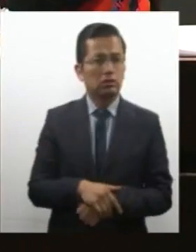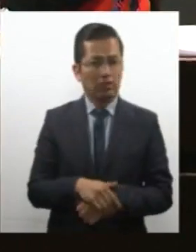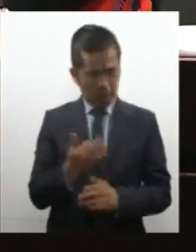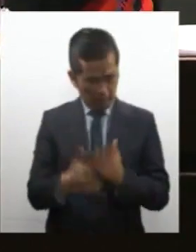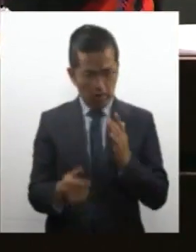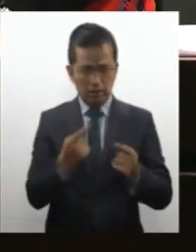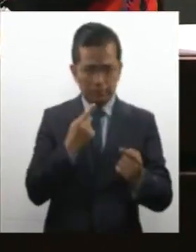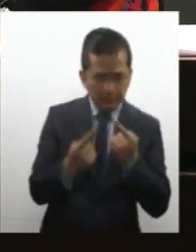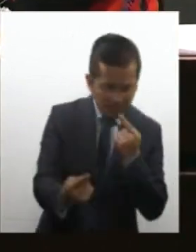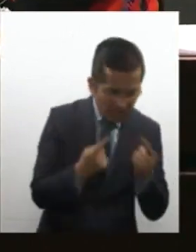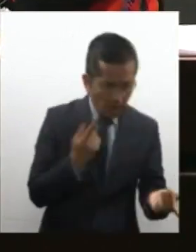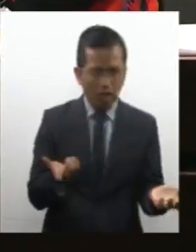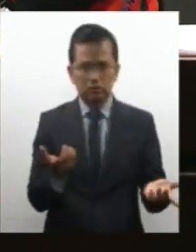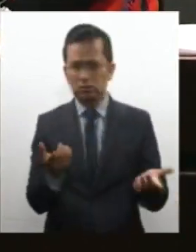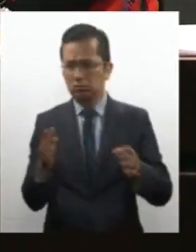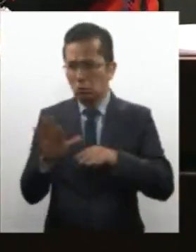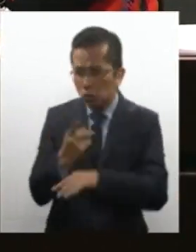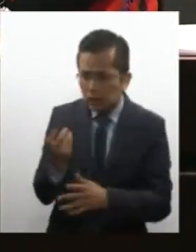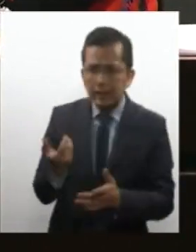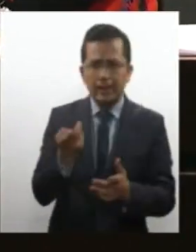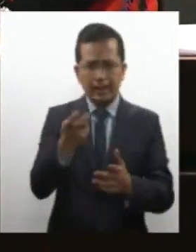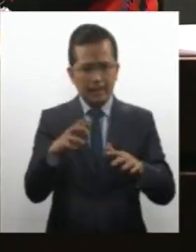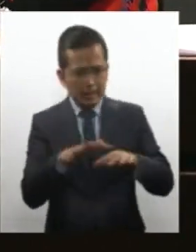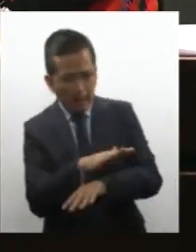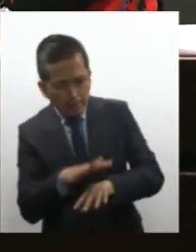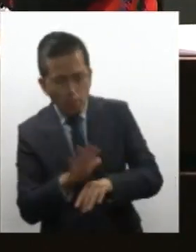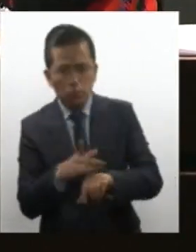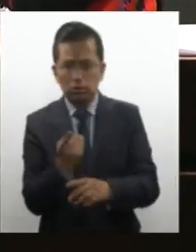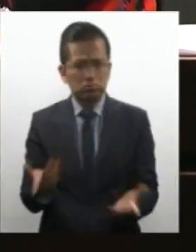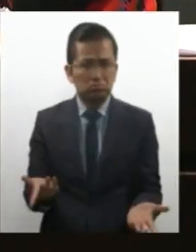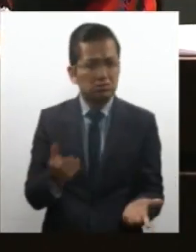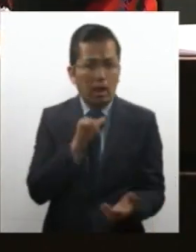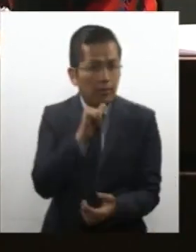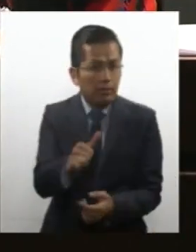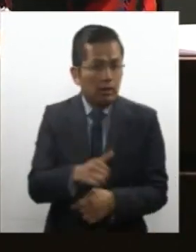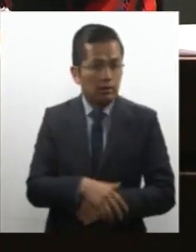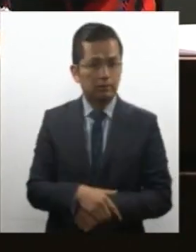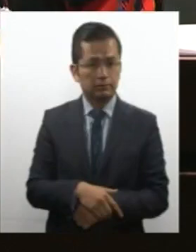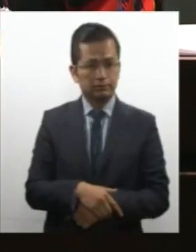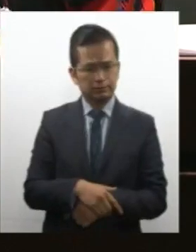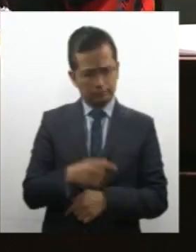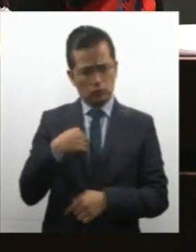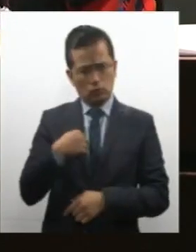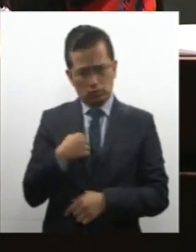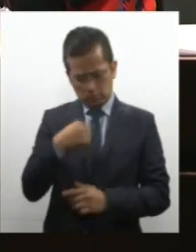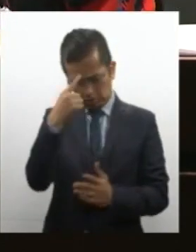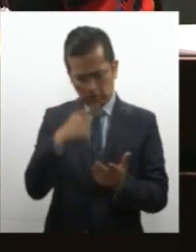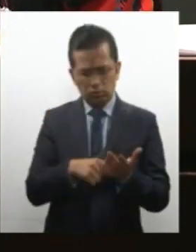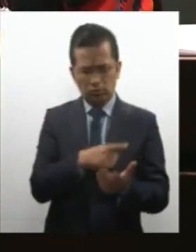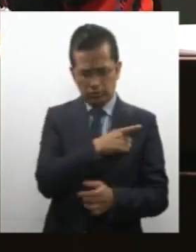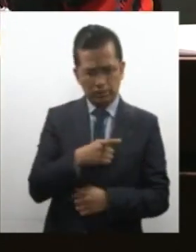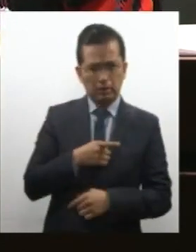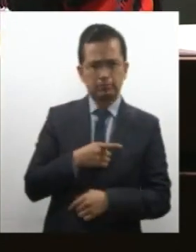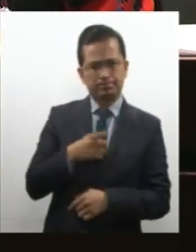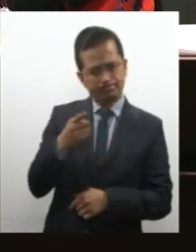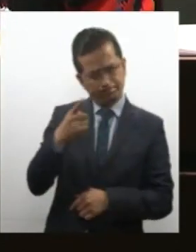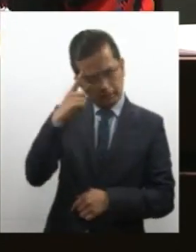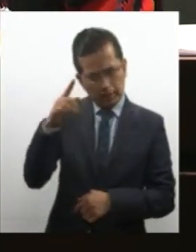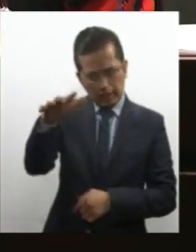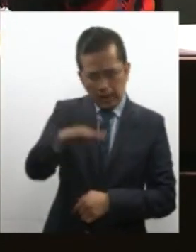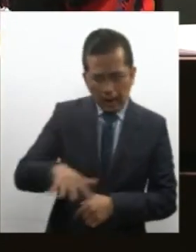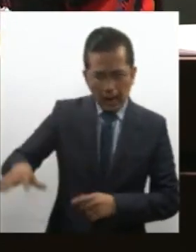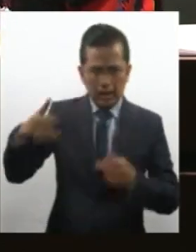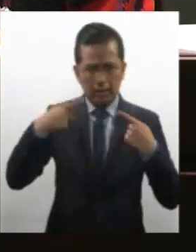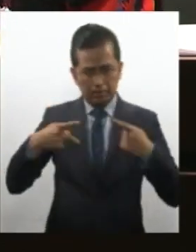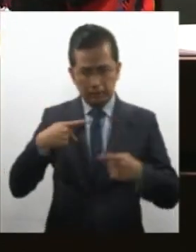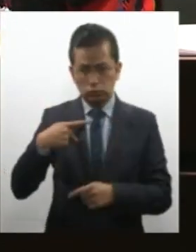norma. Y pues yo invitaría a que sí le hagamos este llamado por la salud de los mexicanos.